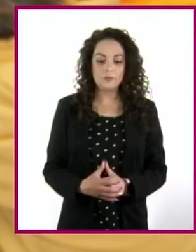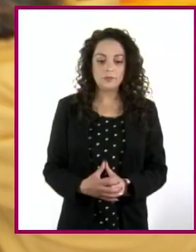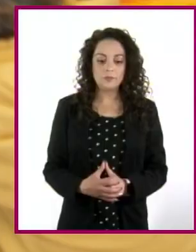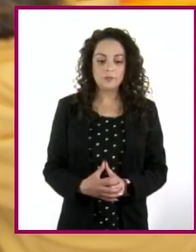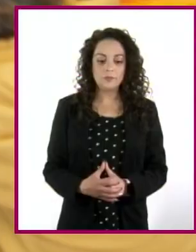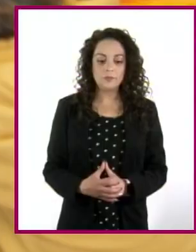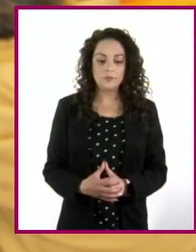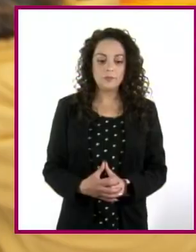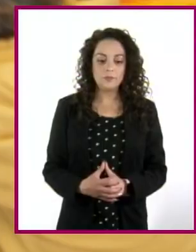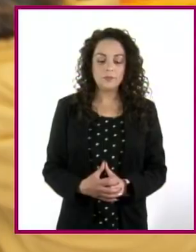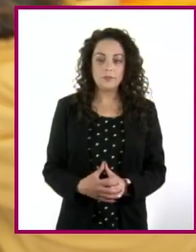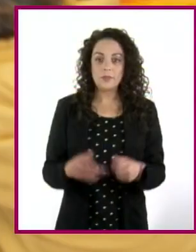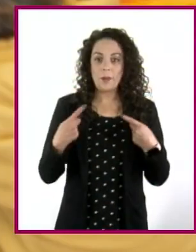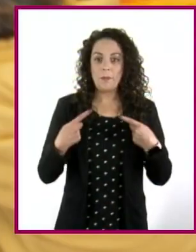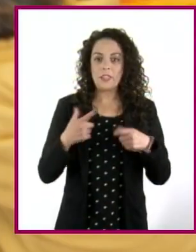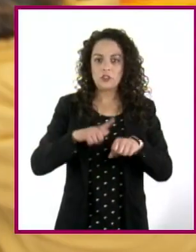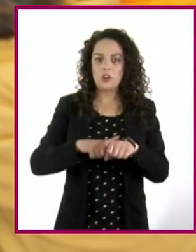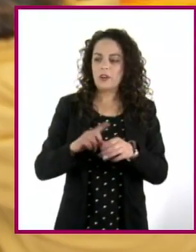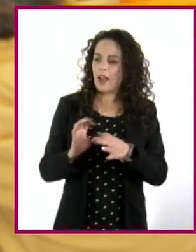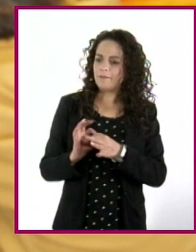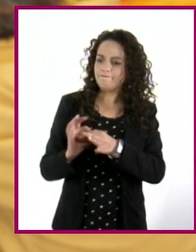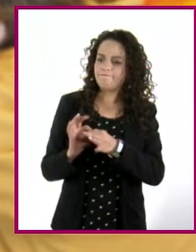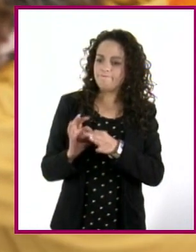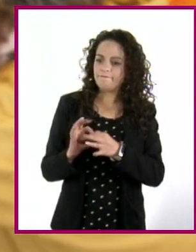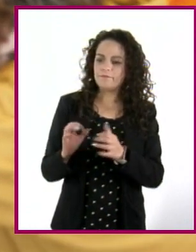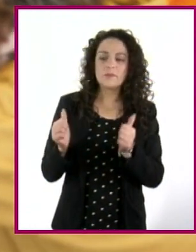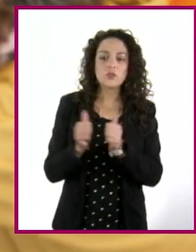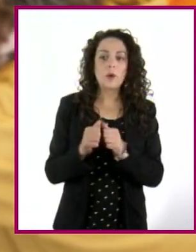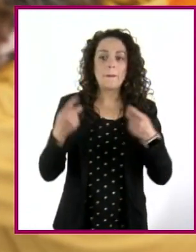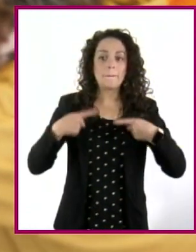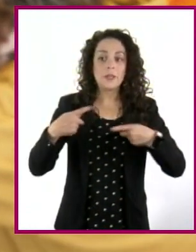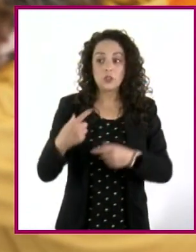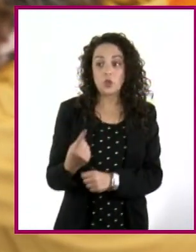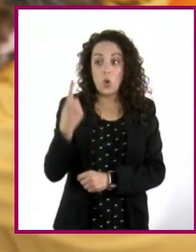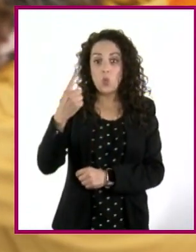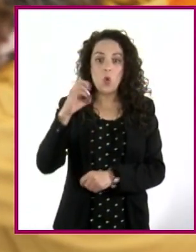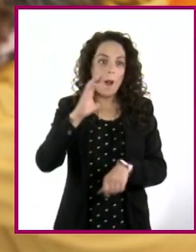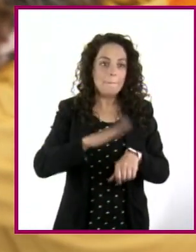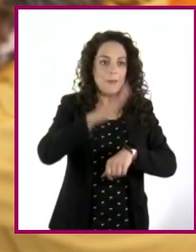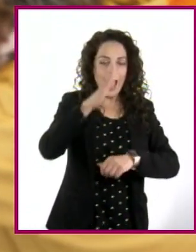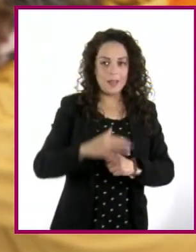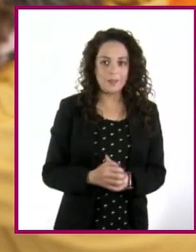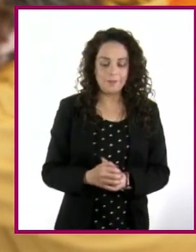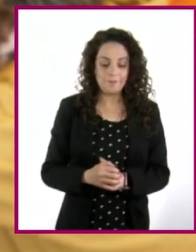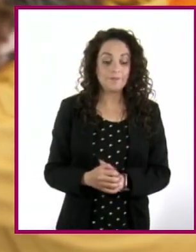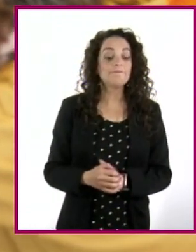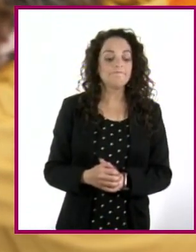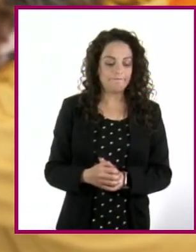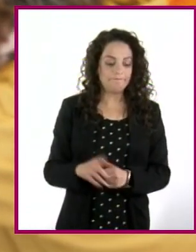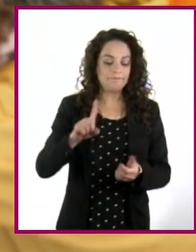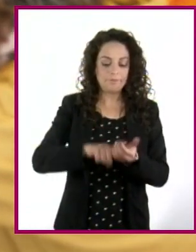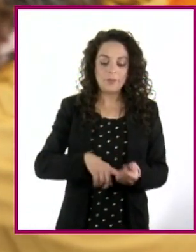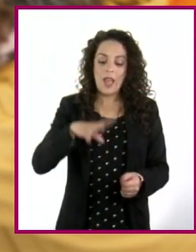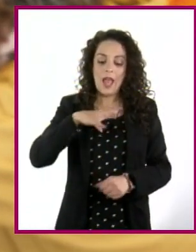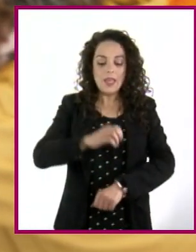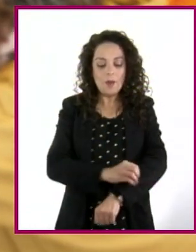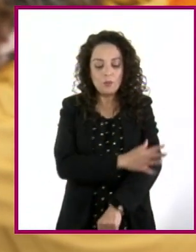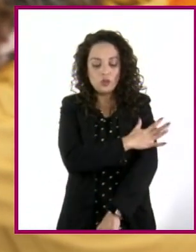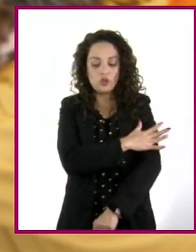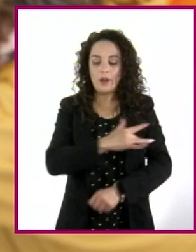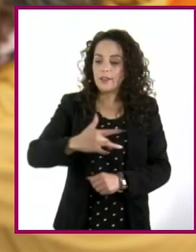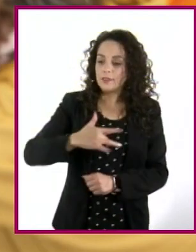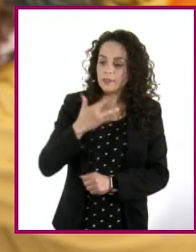Las relaciones interpersonales son aquellas que establecemos con una o más personas. Están basadas en emociones, sentimientos